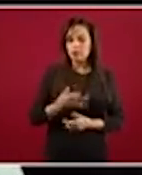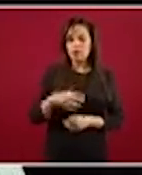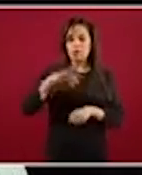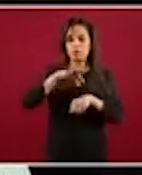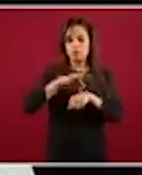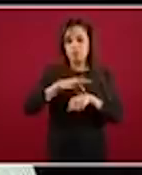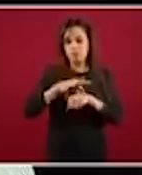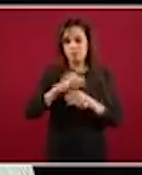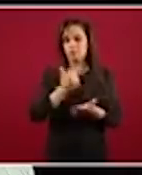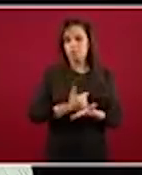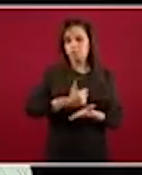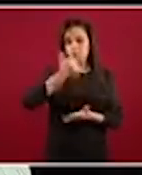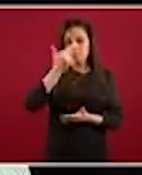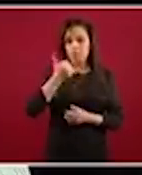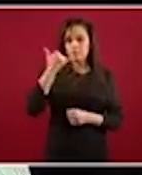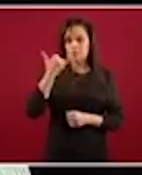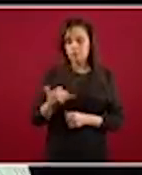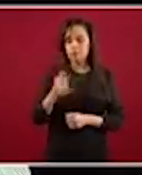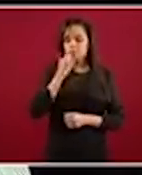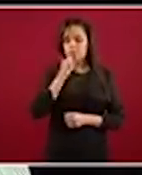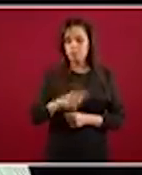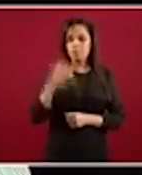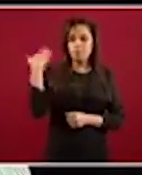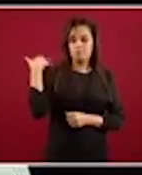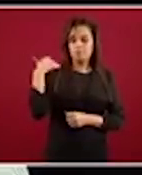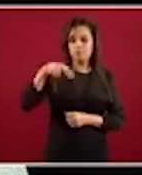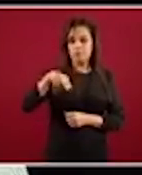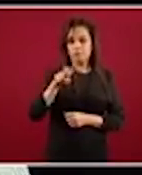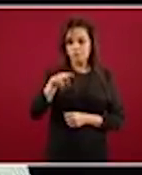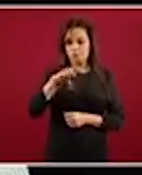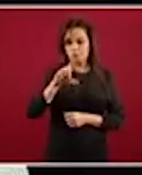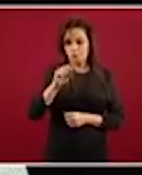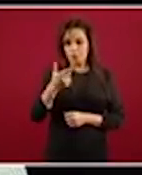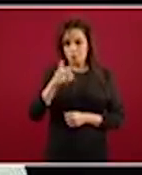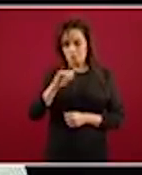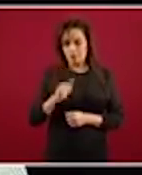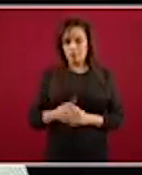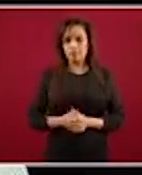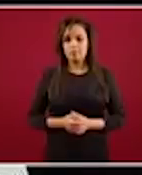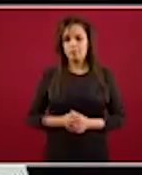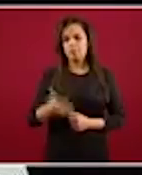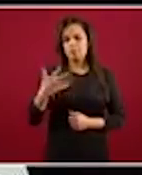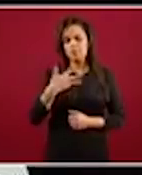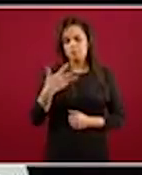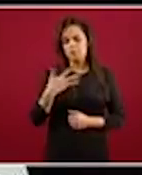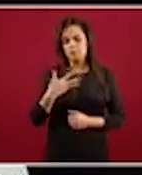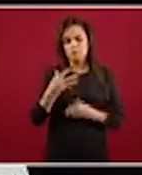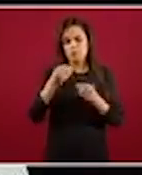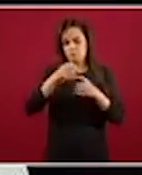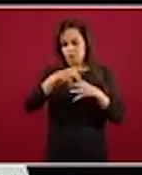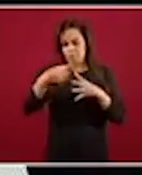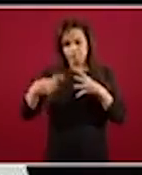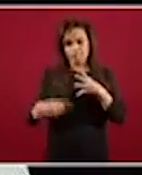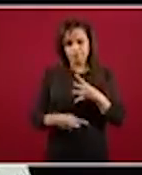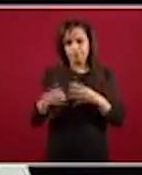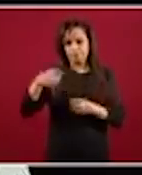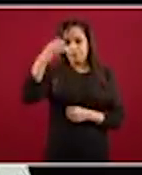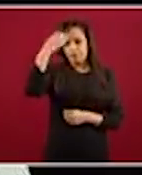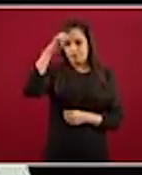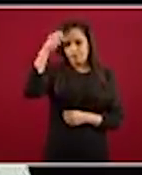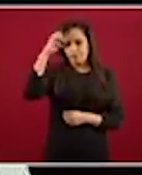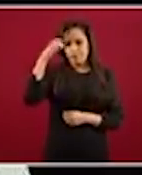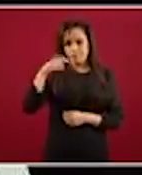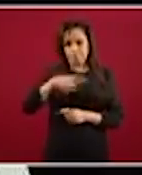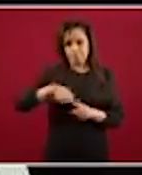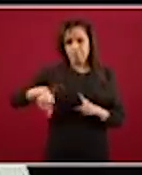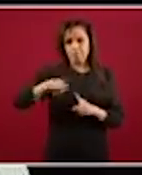crítica, neumología, por mencionar solo algunas de las especialidades científicas que componen la